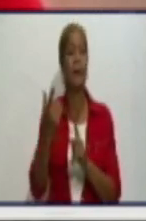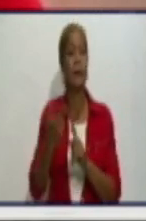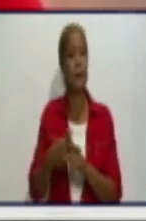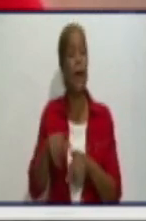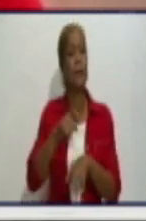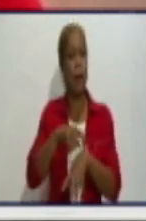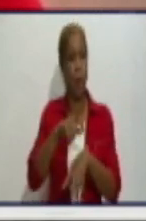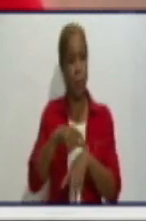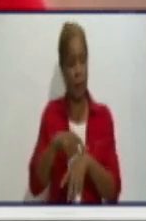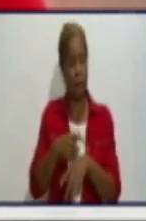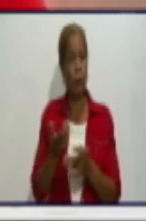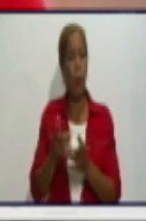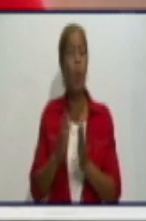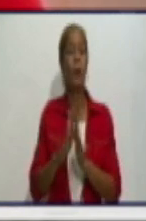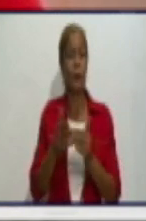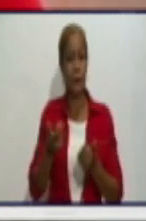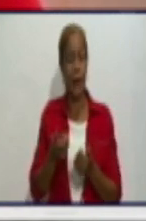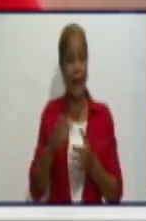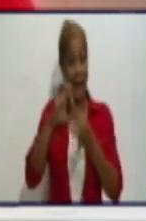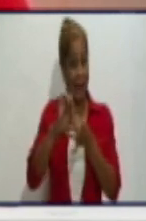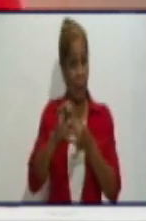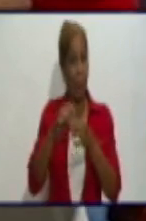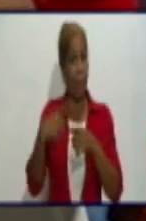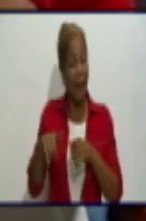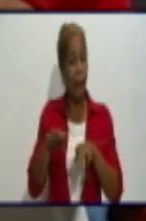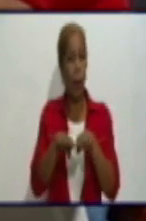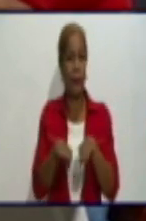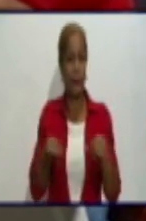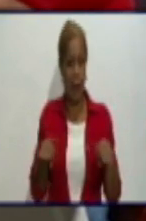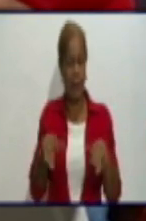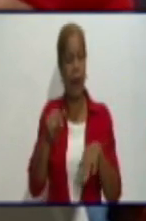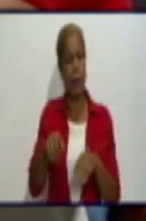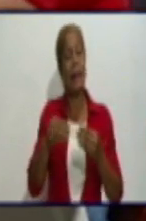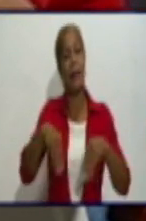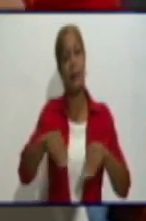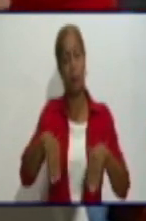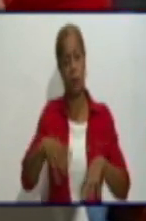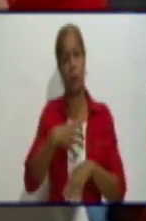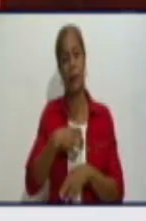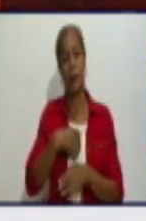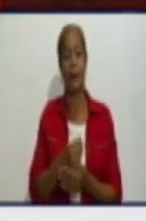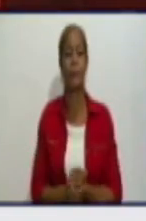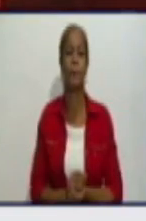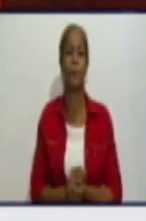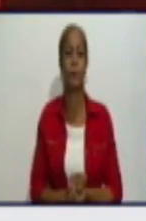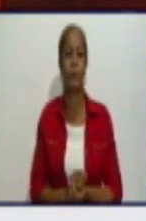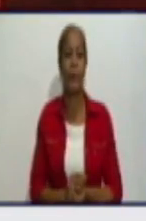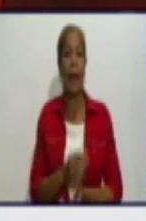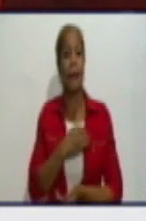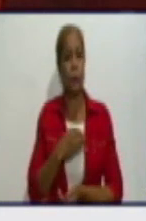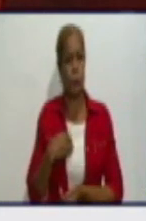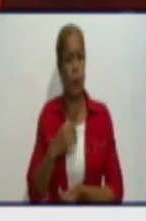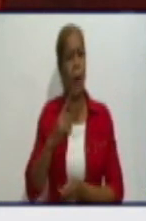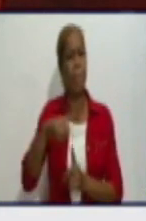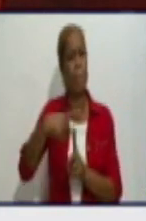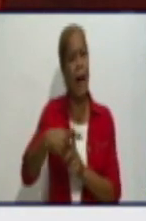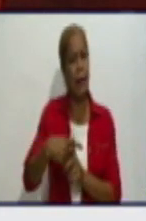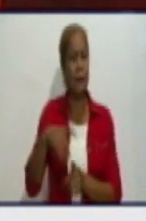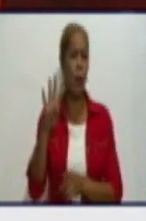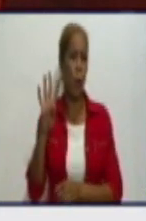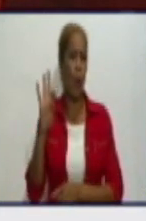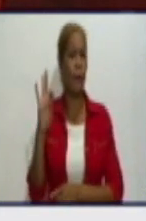manera estable sin ninguna otra eventualidad esa es la situación doctora más allá de los 48 casos